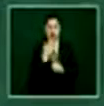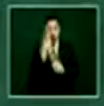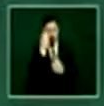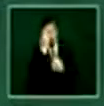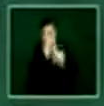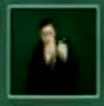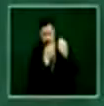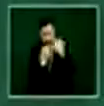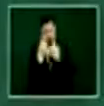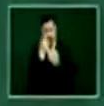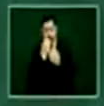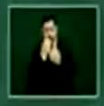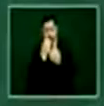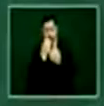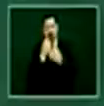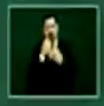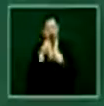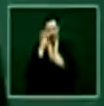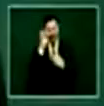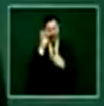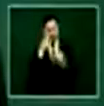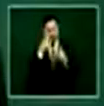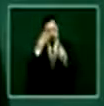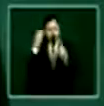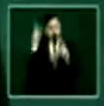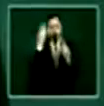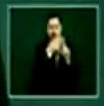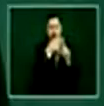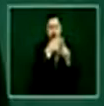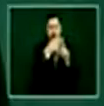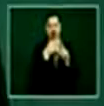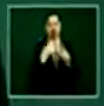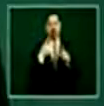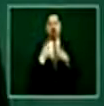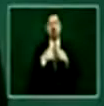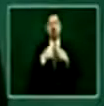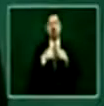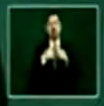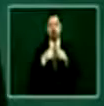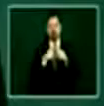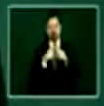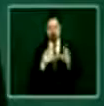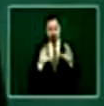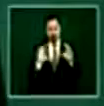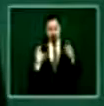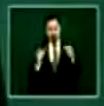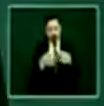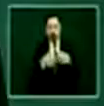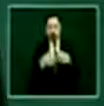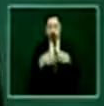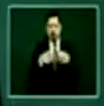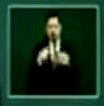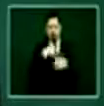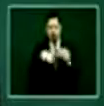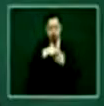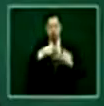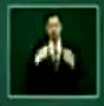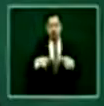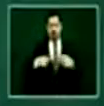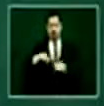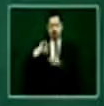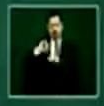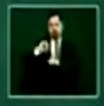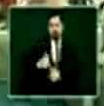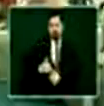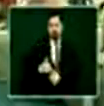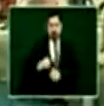simplemente es transfiriendo fondos de eso hacia sus clientelas, hacia los adultos mayores y hacia los jóvenes. Tienen una lógica